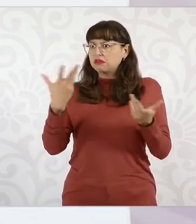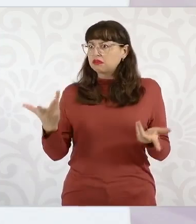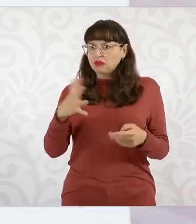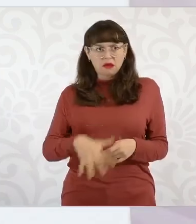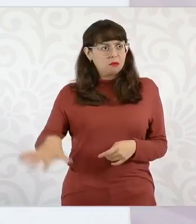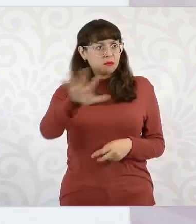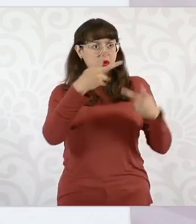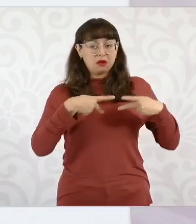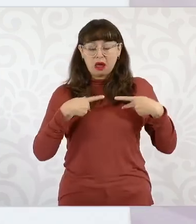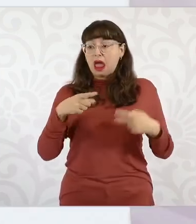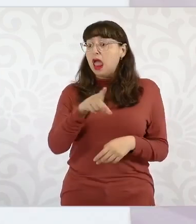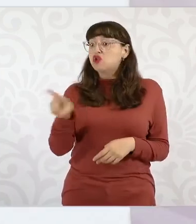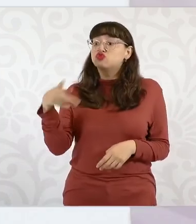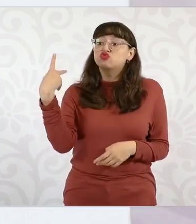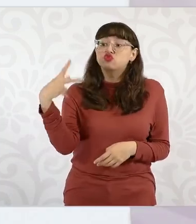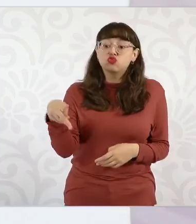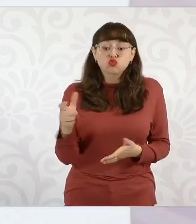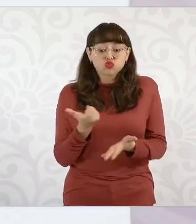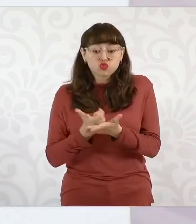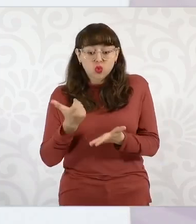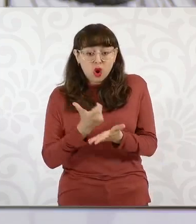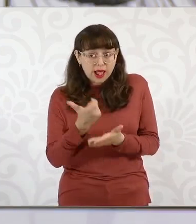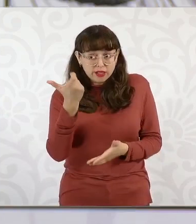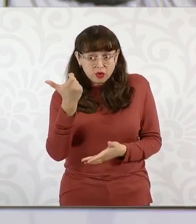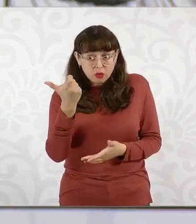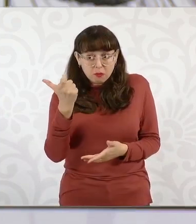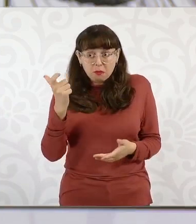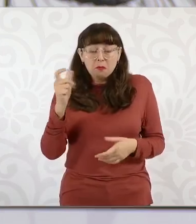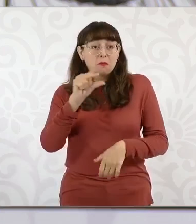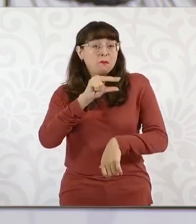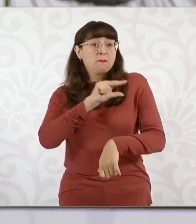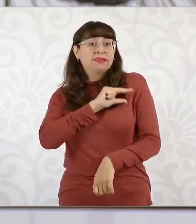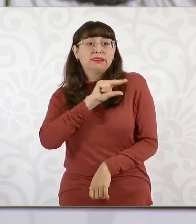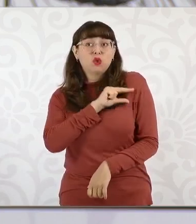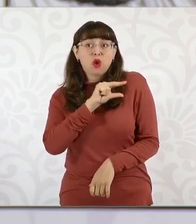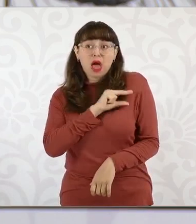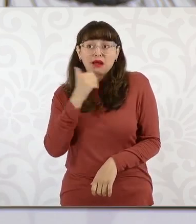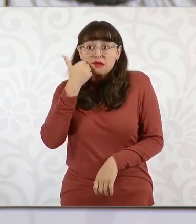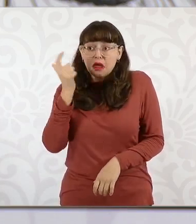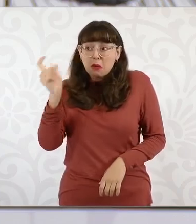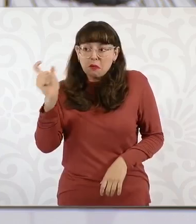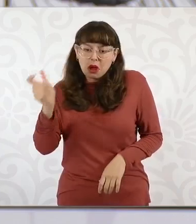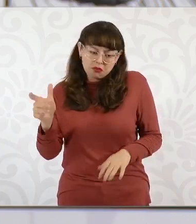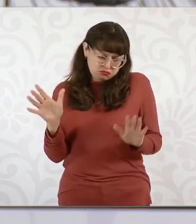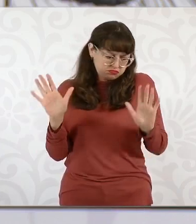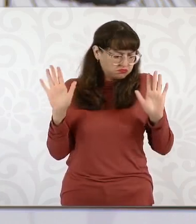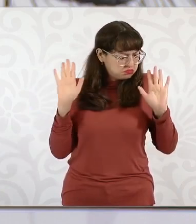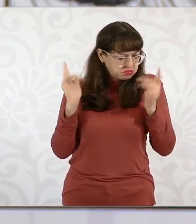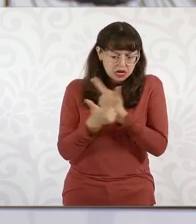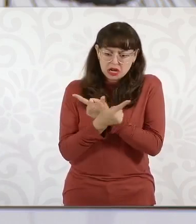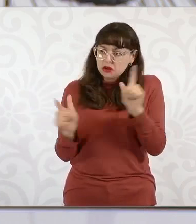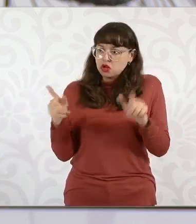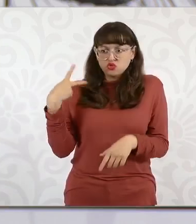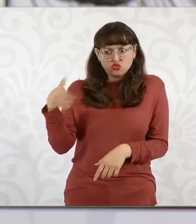un seguro de gastos médicos mayores con su salario, pues adelante, ellos tienen toda la libertad de destinar